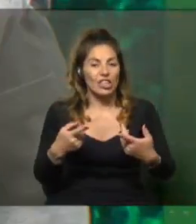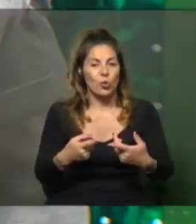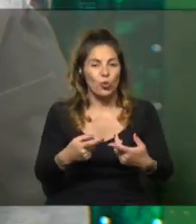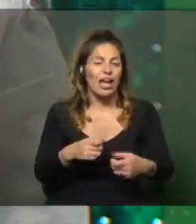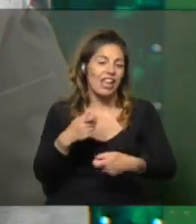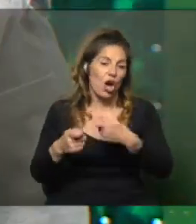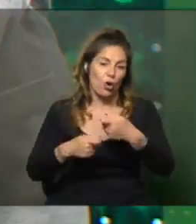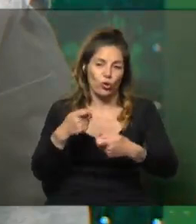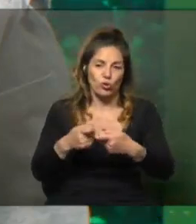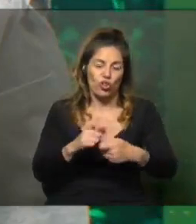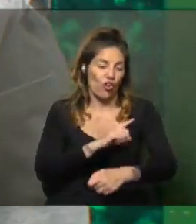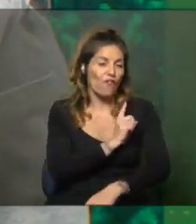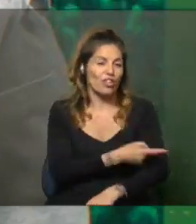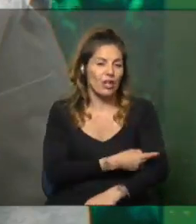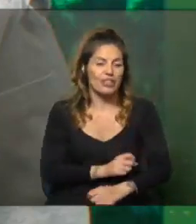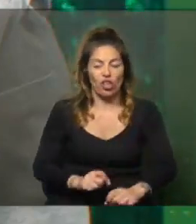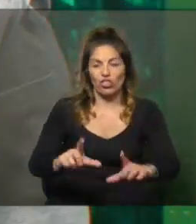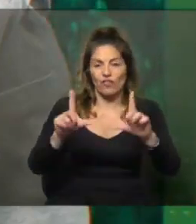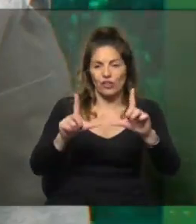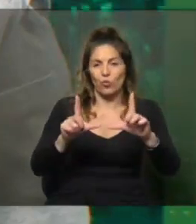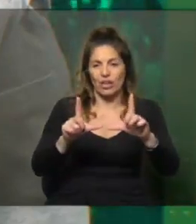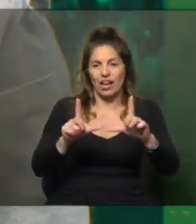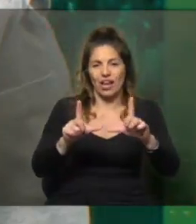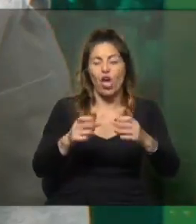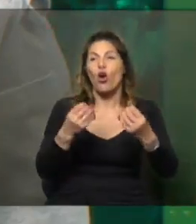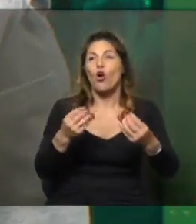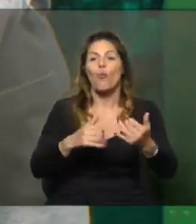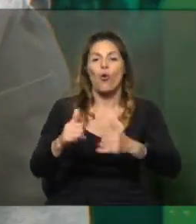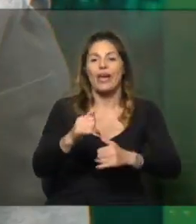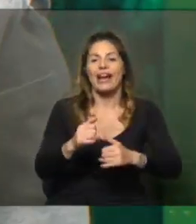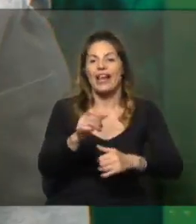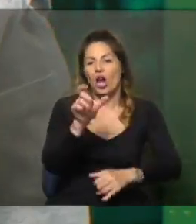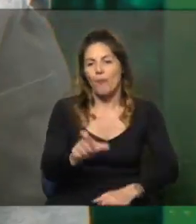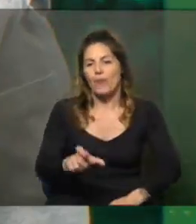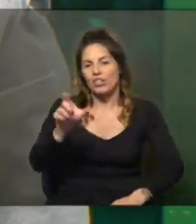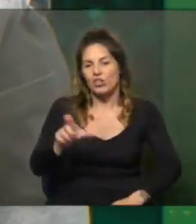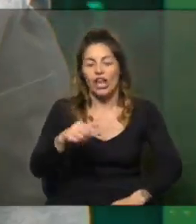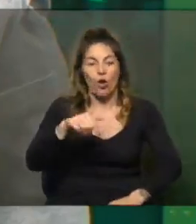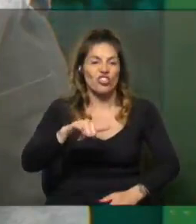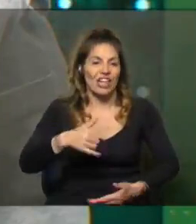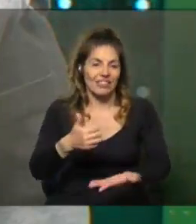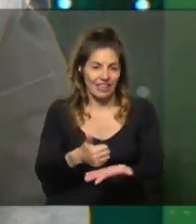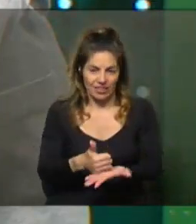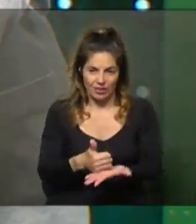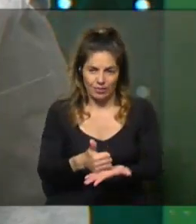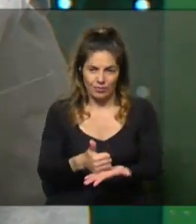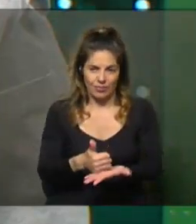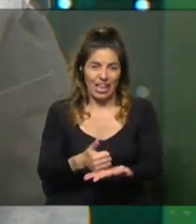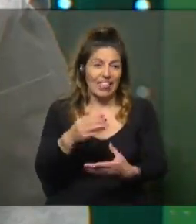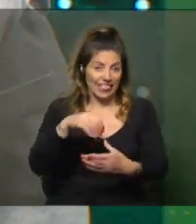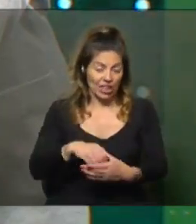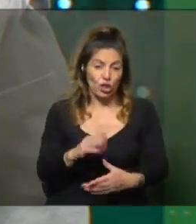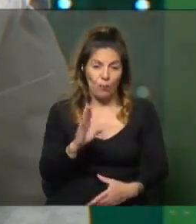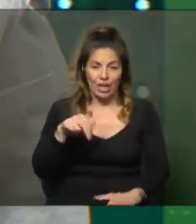construcción o el fortalecimiento de figuras de alcance nacional Cómo juegan los actores este que hoy ya están dentro del